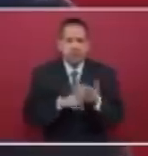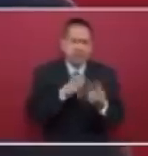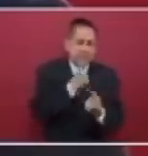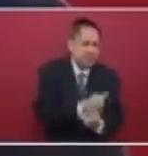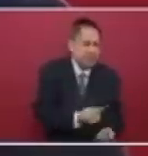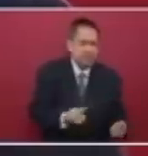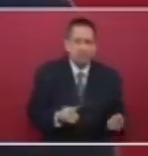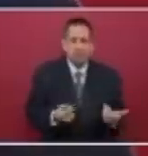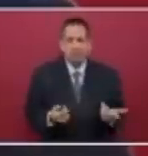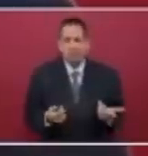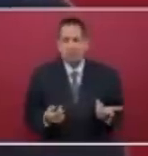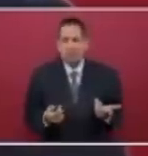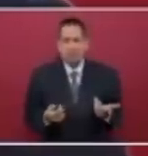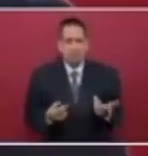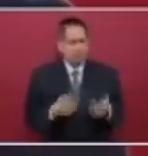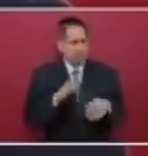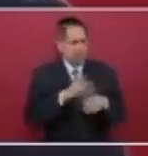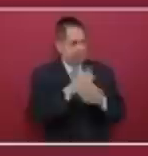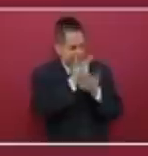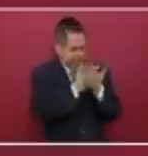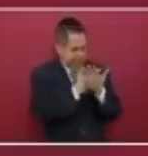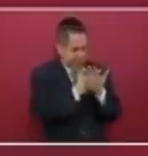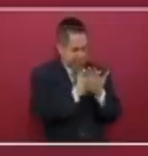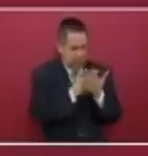que estaban demás